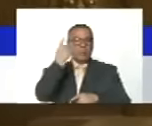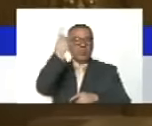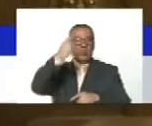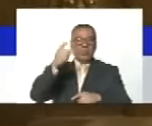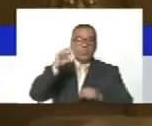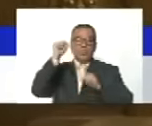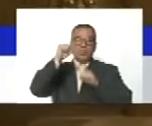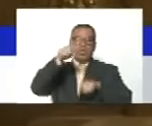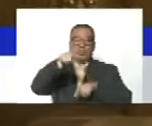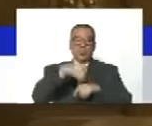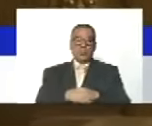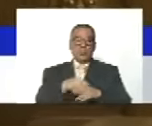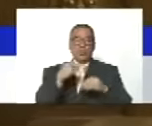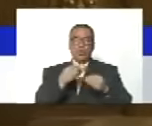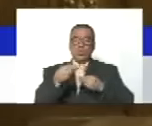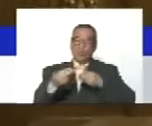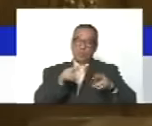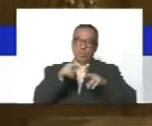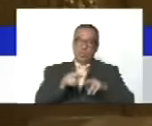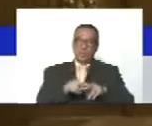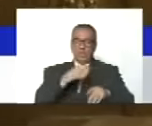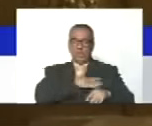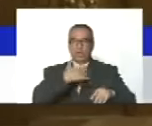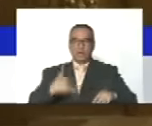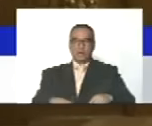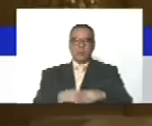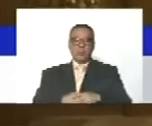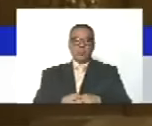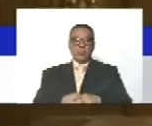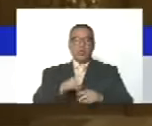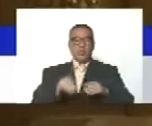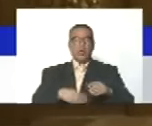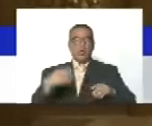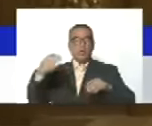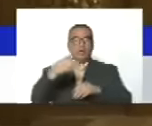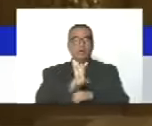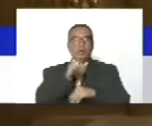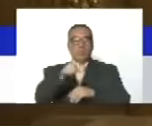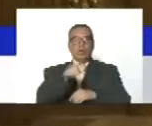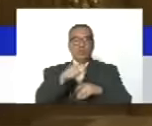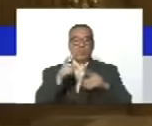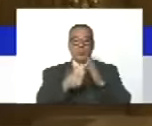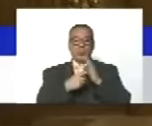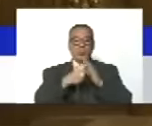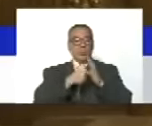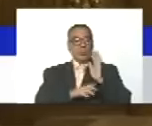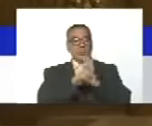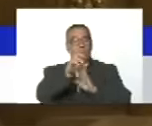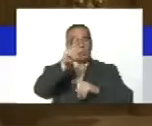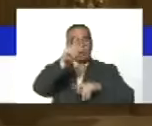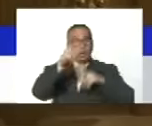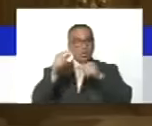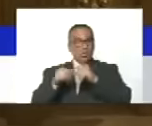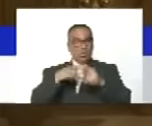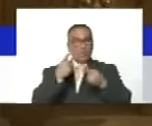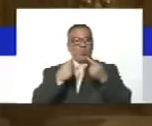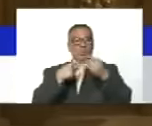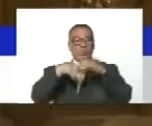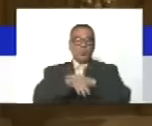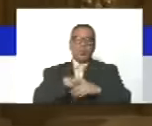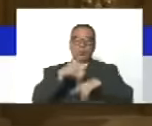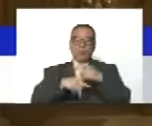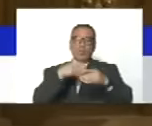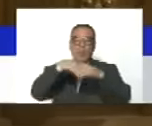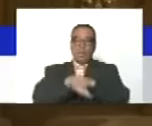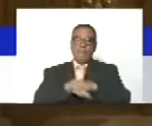del socialismo, con particularidades chinas, que ha logrado apuntalar la economía, hacer crecer el Producto Interno Bruto,